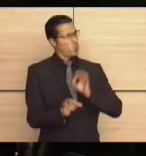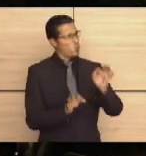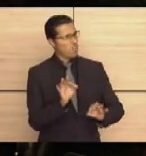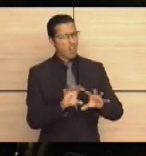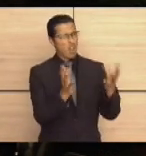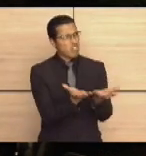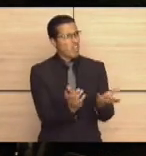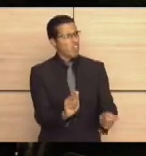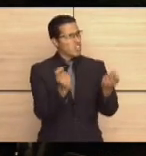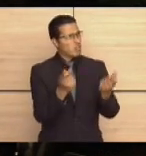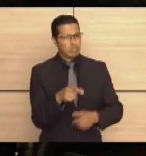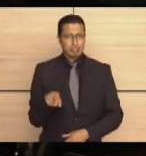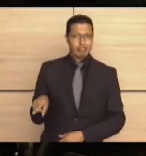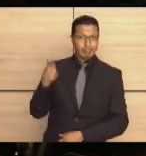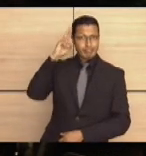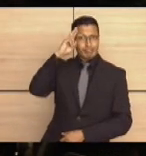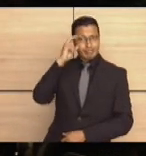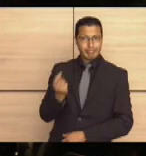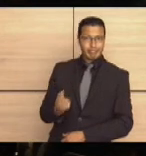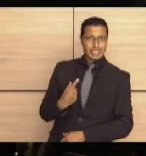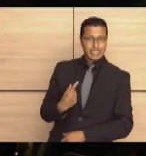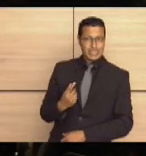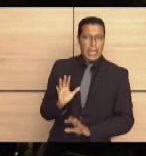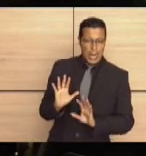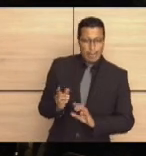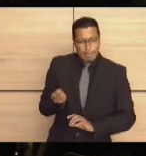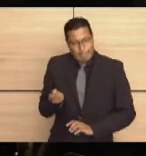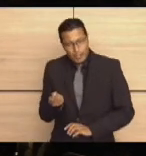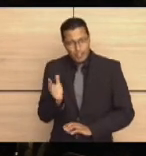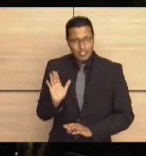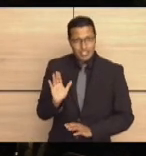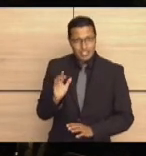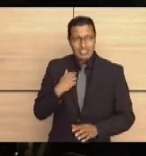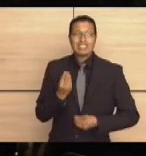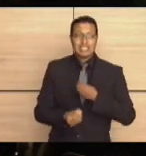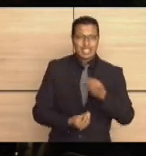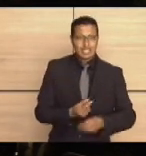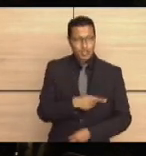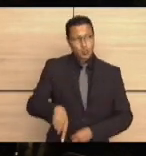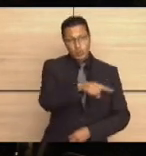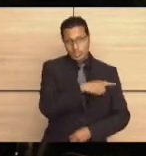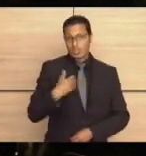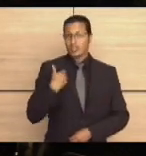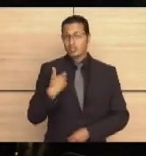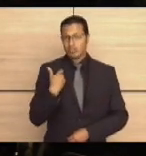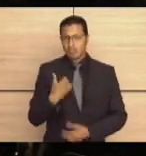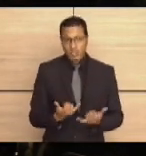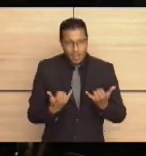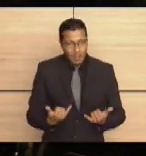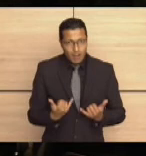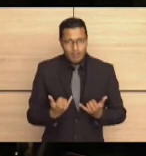salvarlo? Y sí, tiene razón. Entonces, un poco, ¿qué hacer? Ustedes los jóvenes, por eso les digo, aquí y